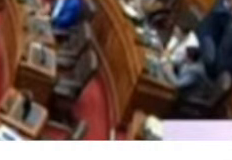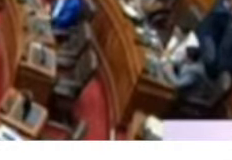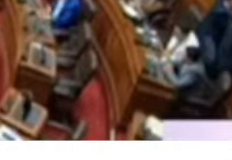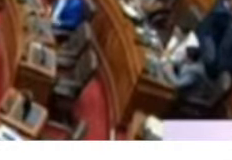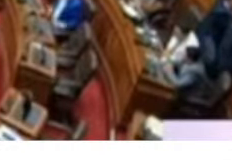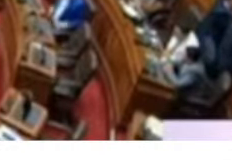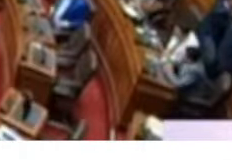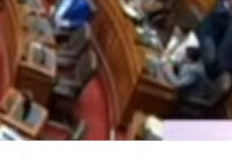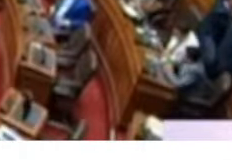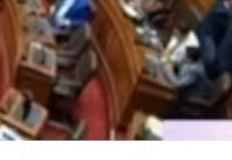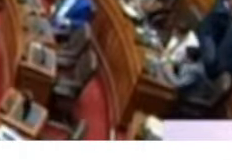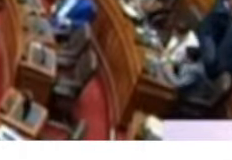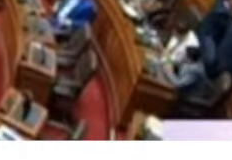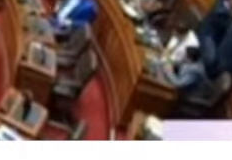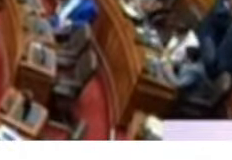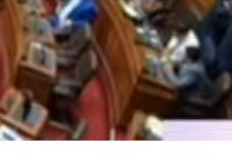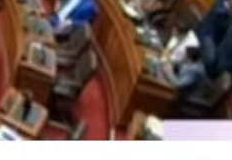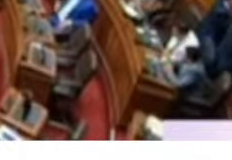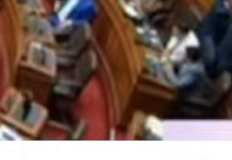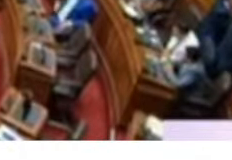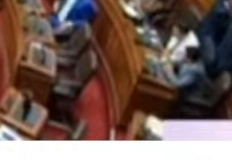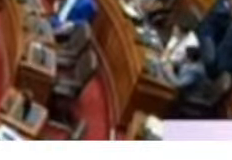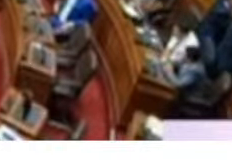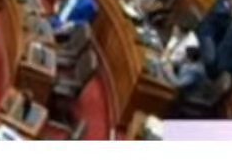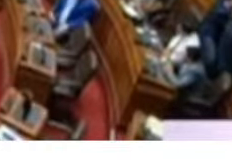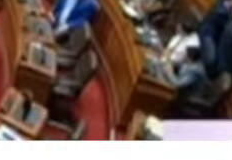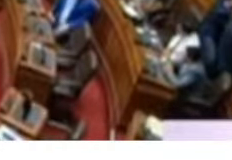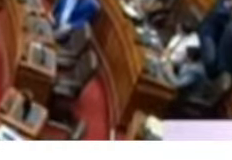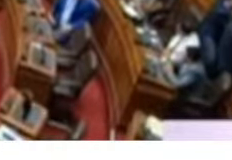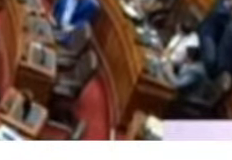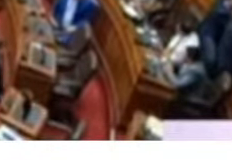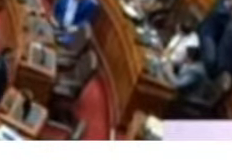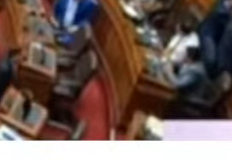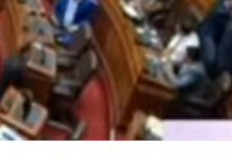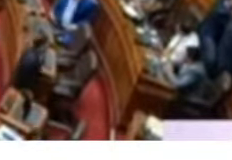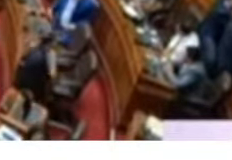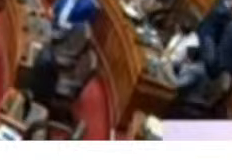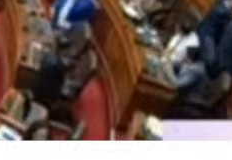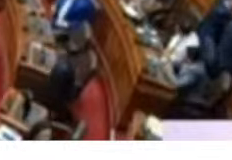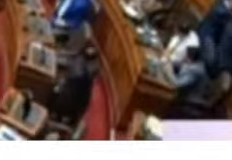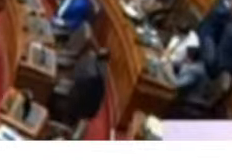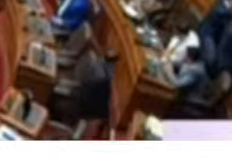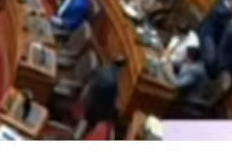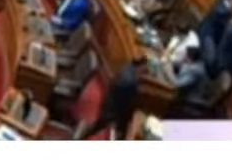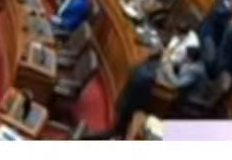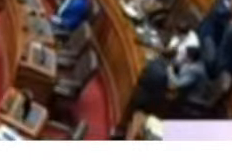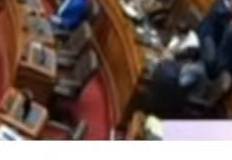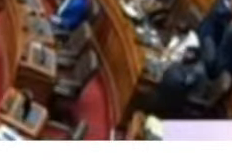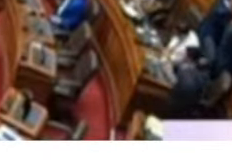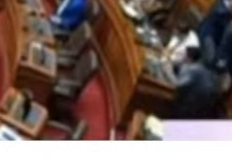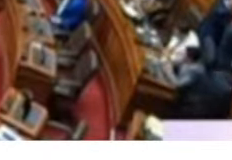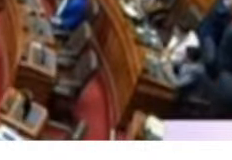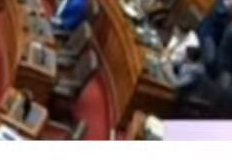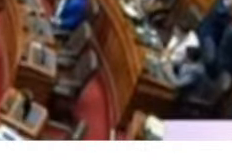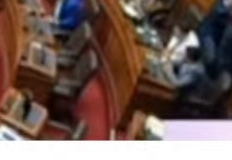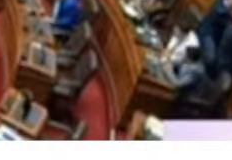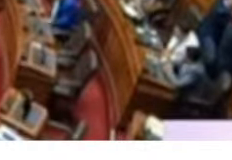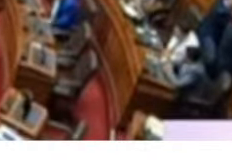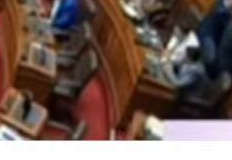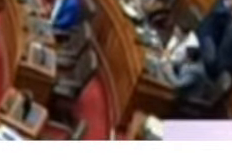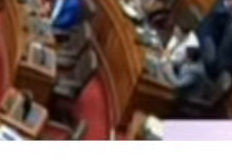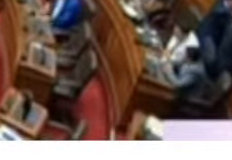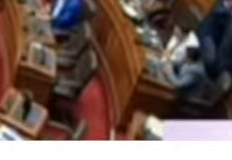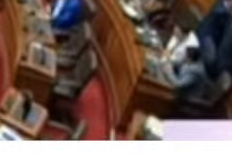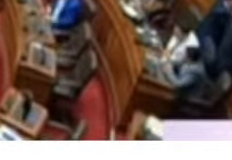sesión extraordinaria donde se va a presentar el Premier Alberto Otarola y el Ministro del Interior, perdón, el Ministro